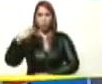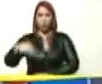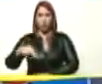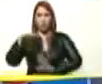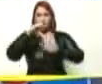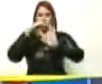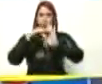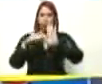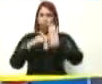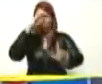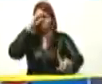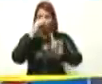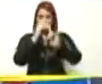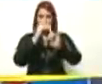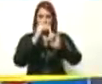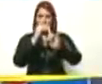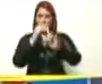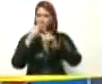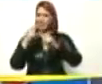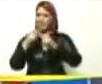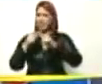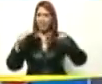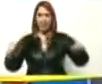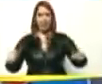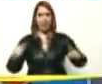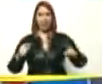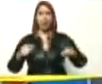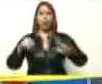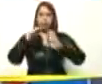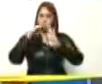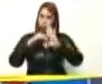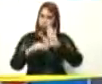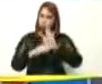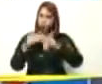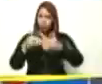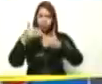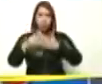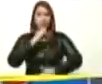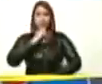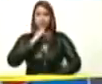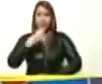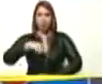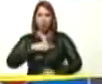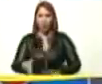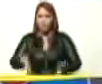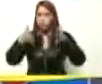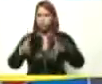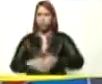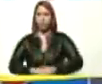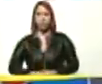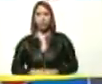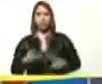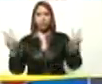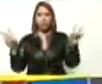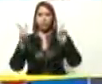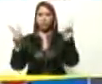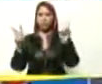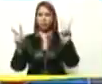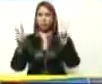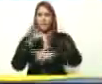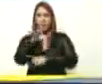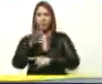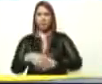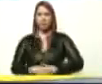condiciones objetivas, adversas, con condiciones subjetivas, complejas, obtuvimos, una gran victoria, para la